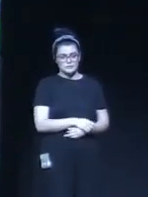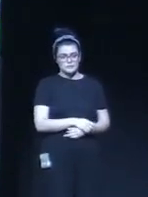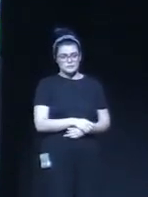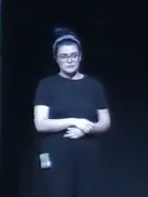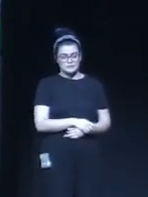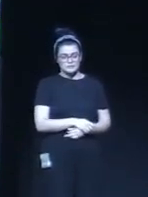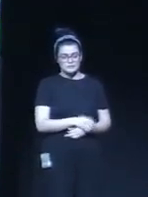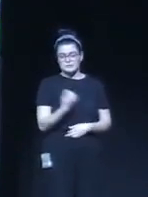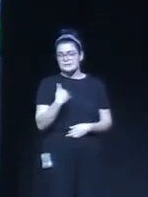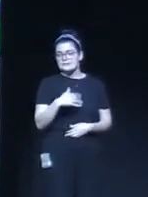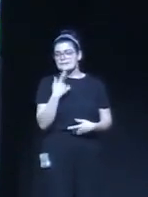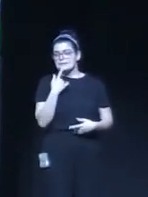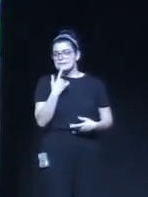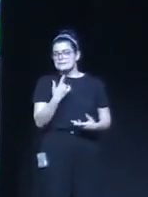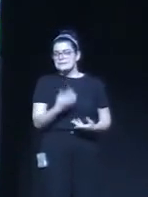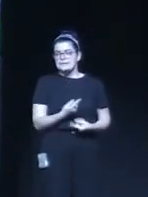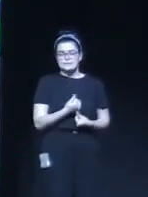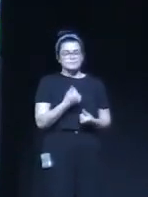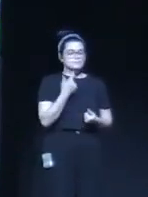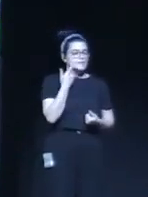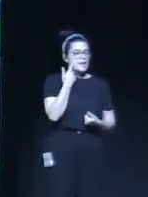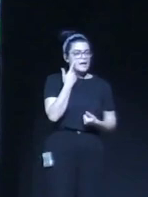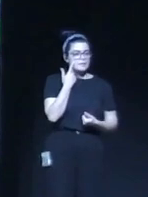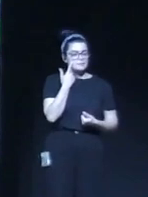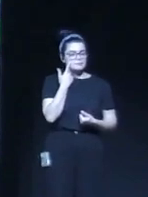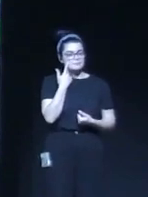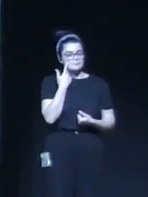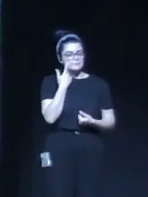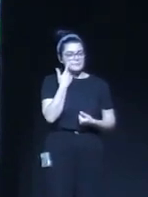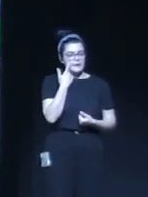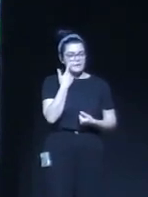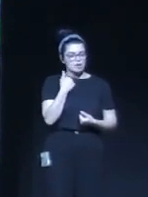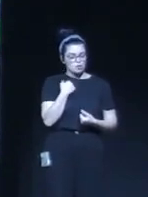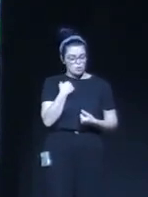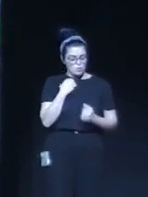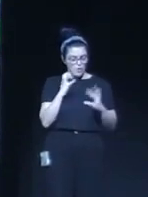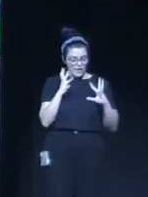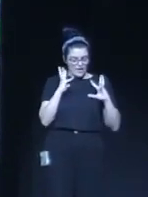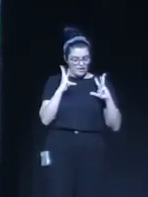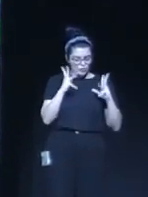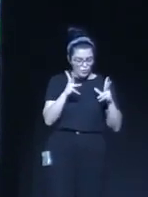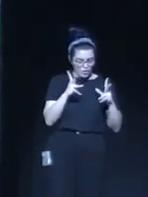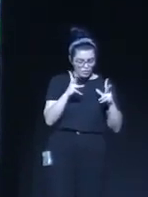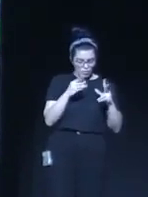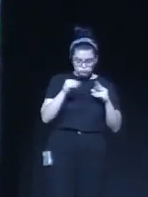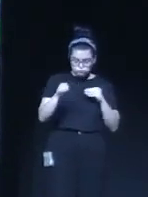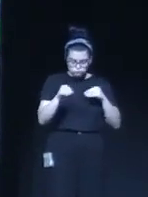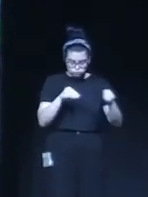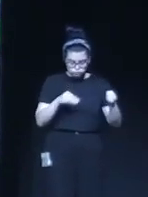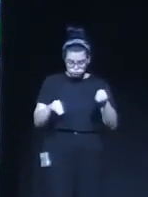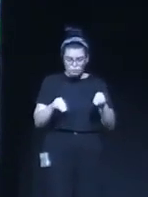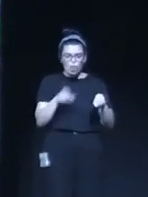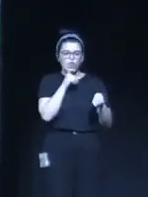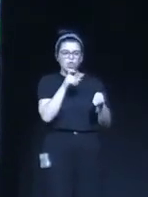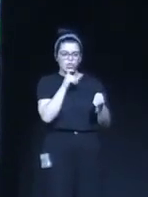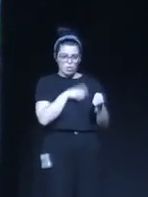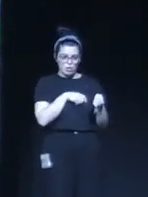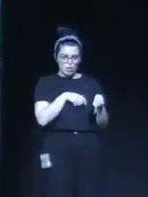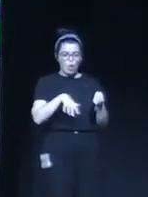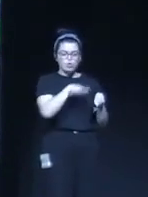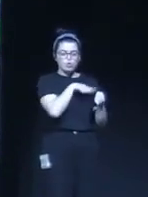bueno, a ver dónde pongo la fuerza y a ver dónde pongo el apoyo,